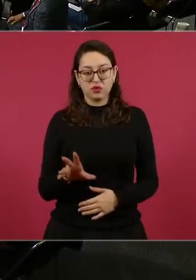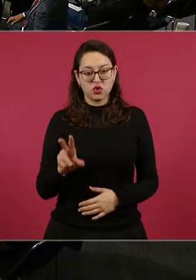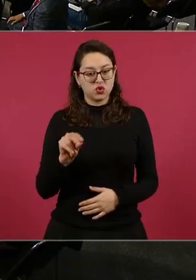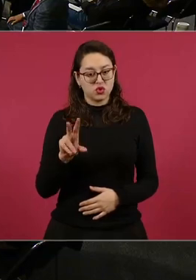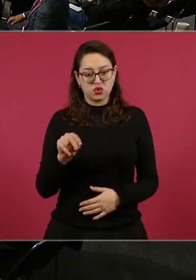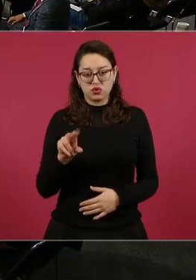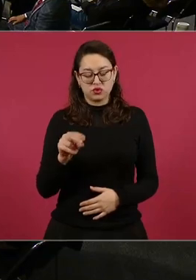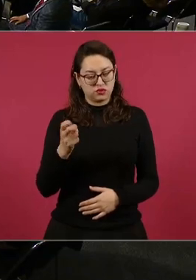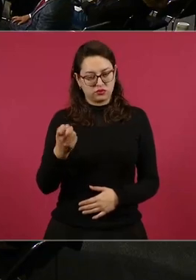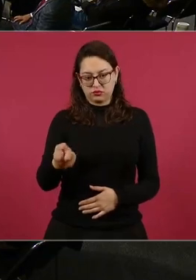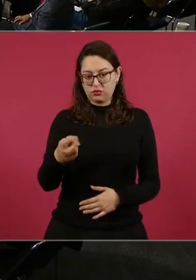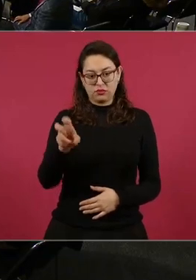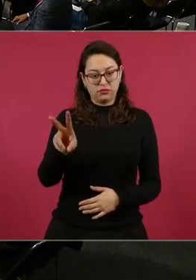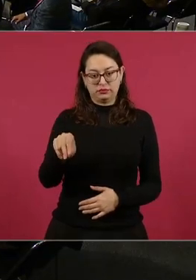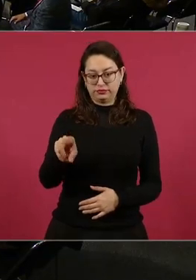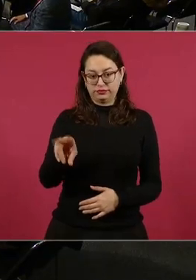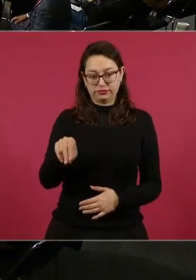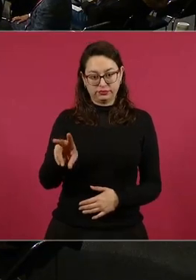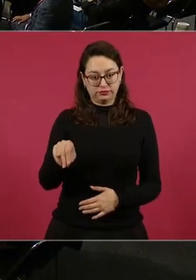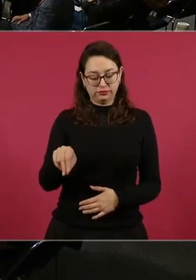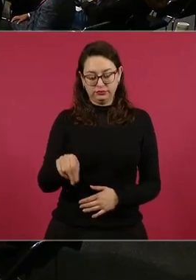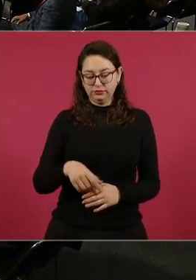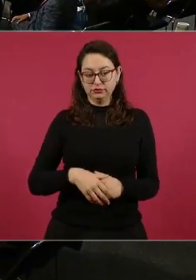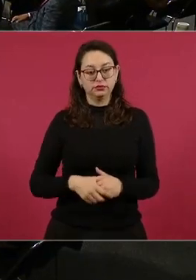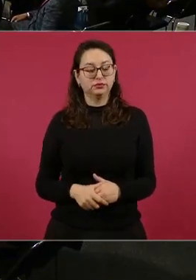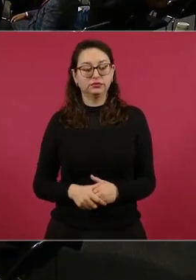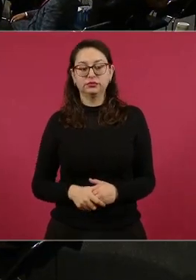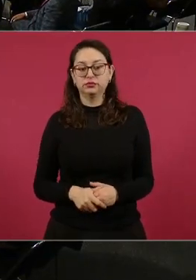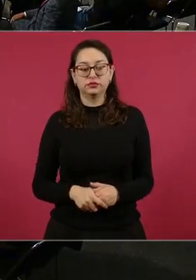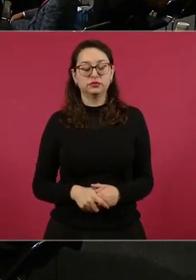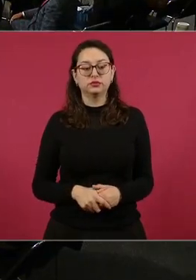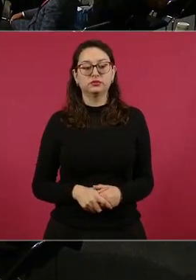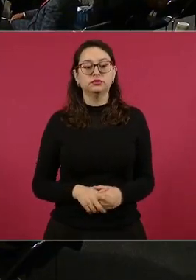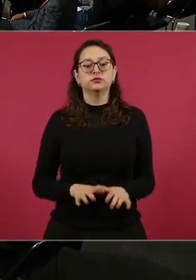es muy importante el día de hoy porque